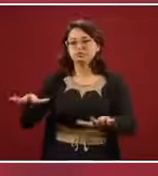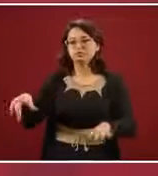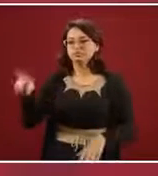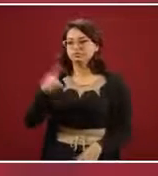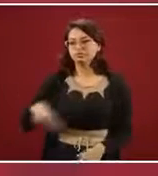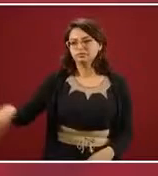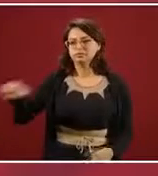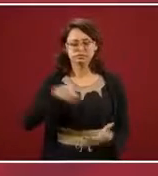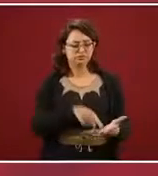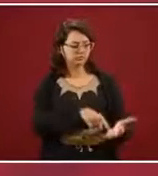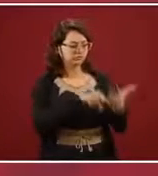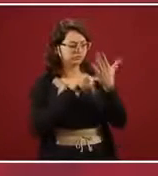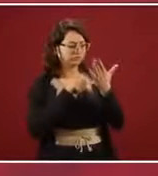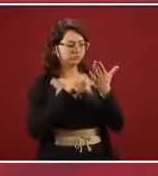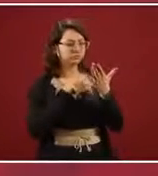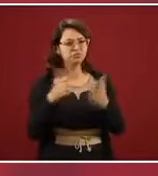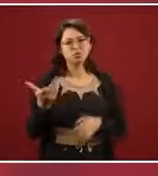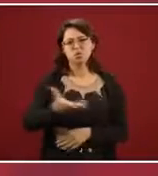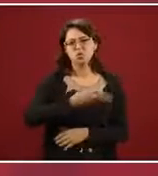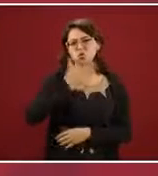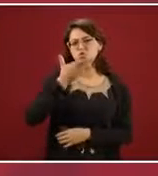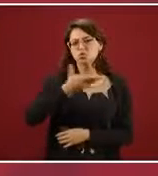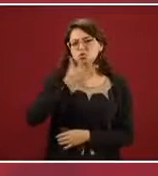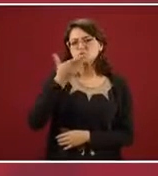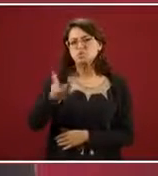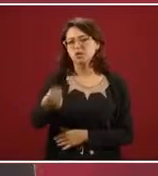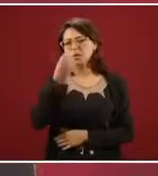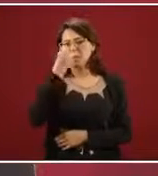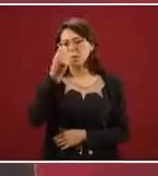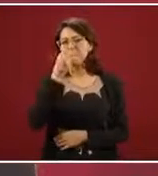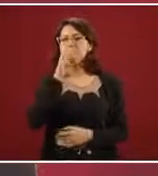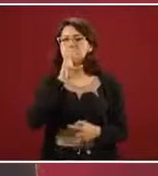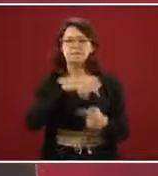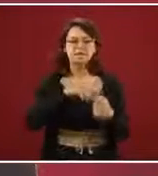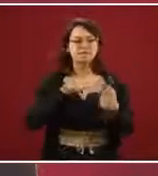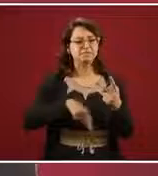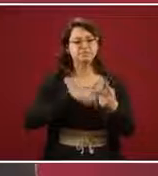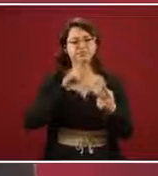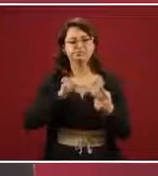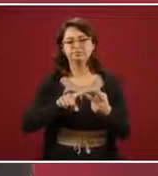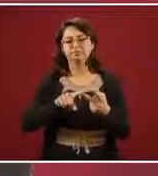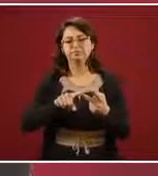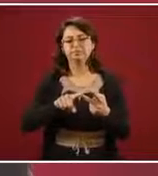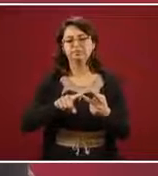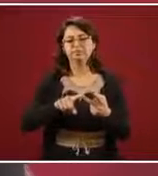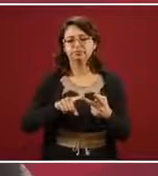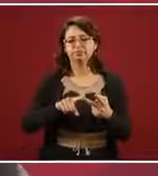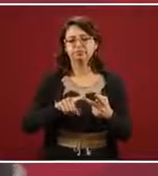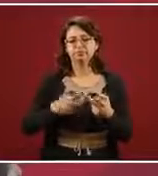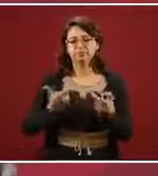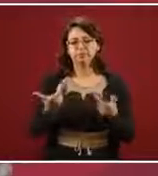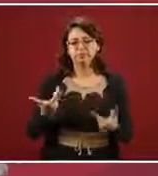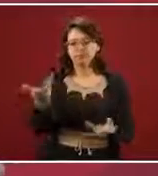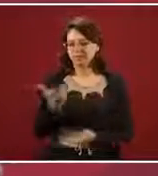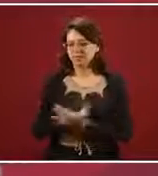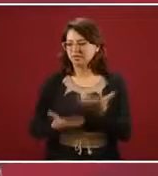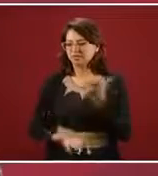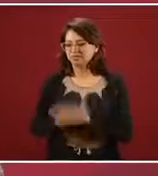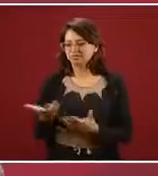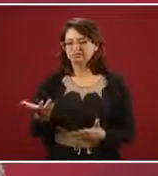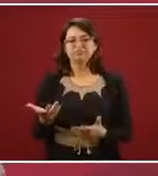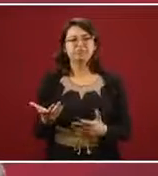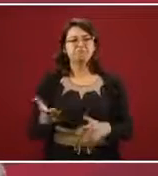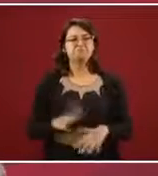va a cambiar hábitos alimenticios, va a tener actitudes